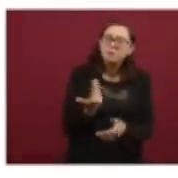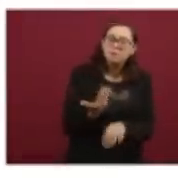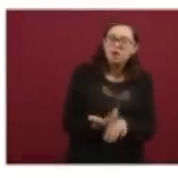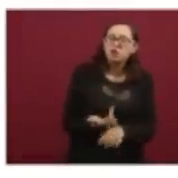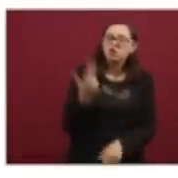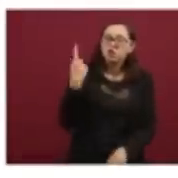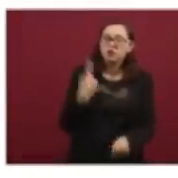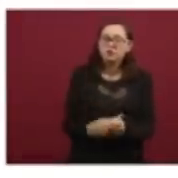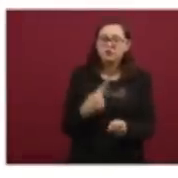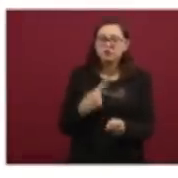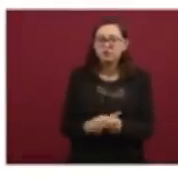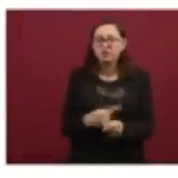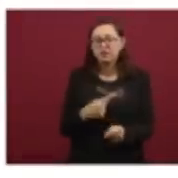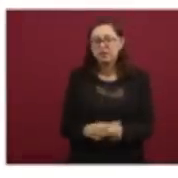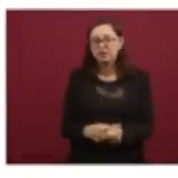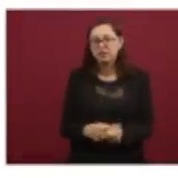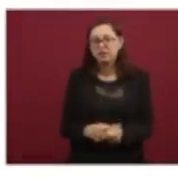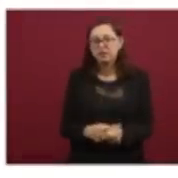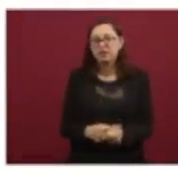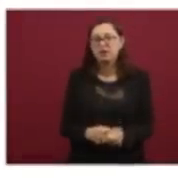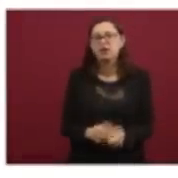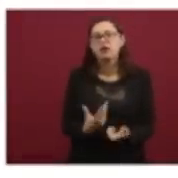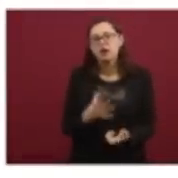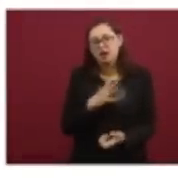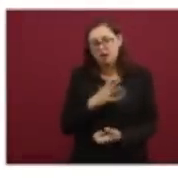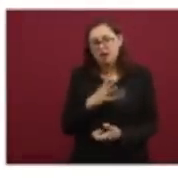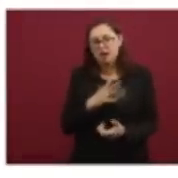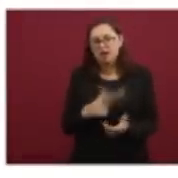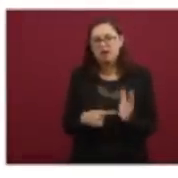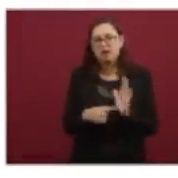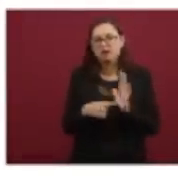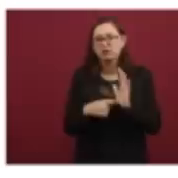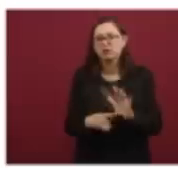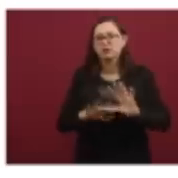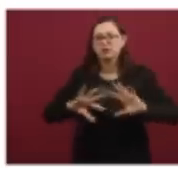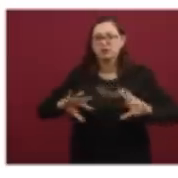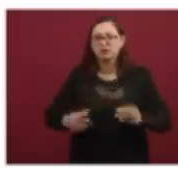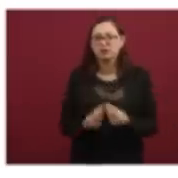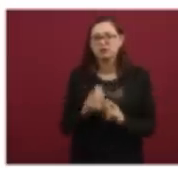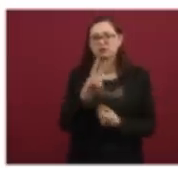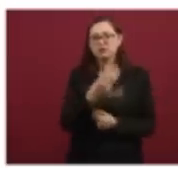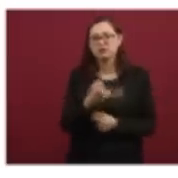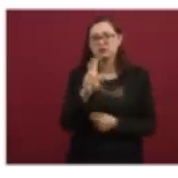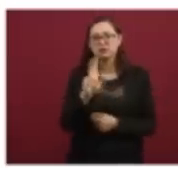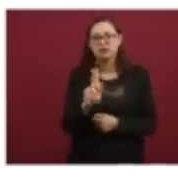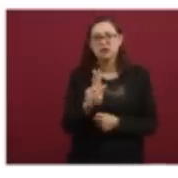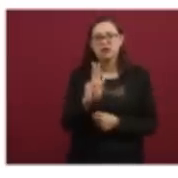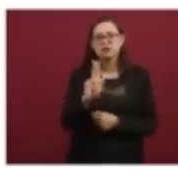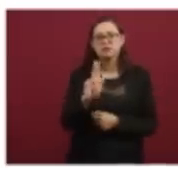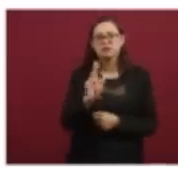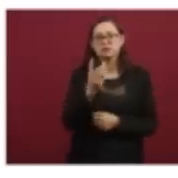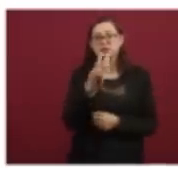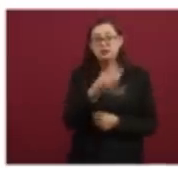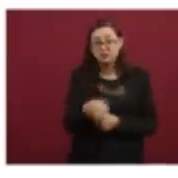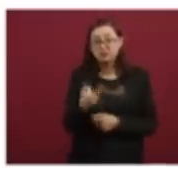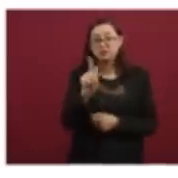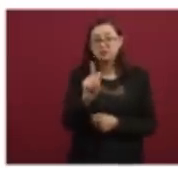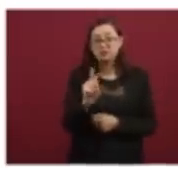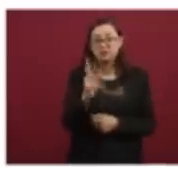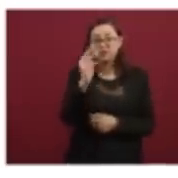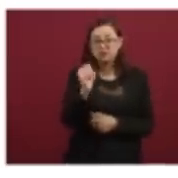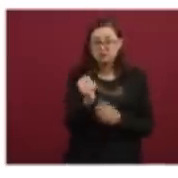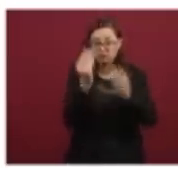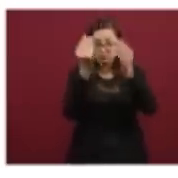país, están aquí como ejemplo de un total de 379 claves en el compendio que tienen que